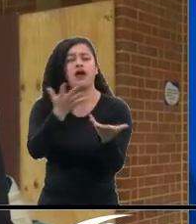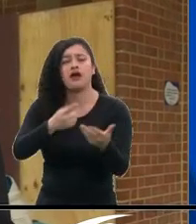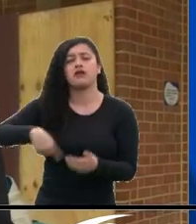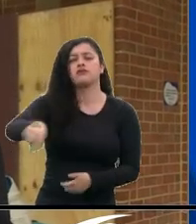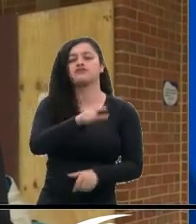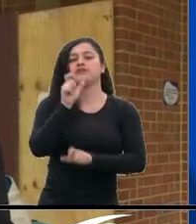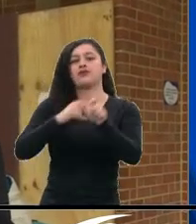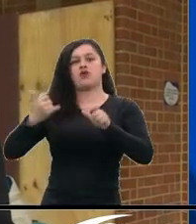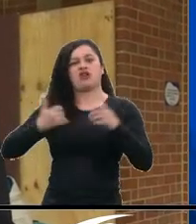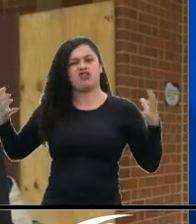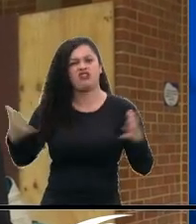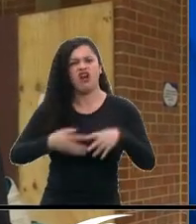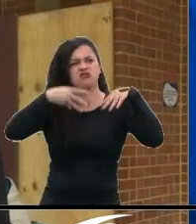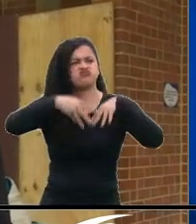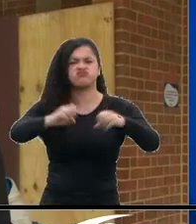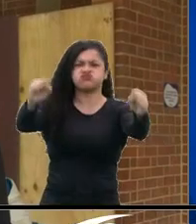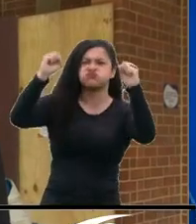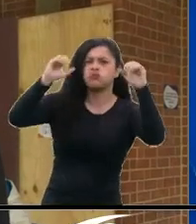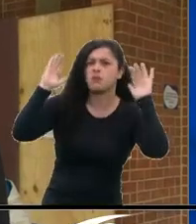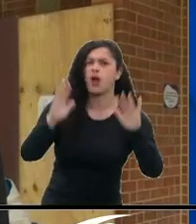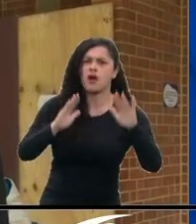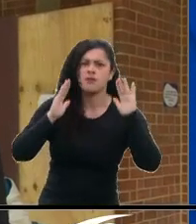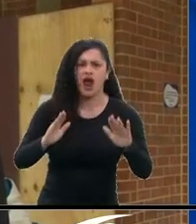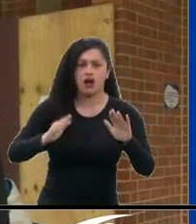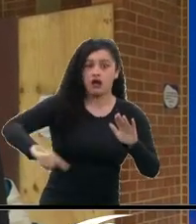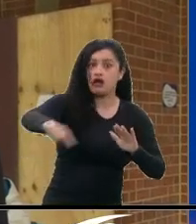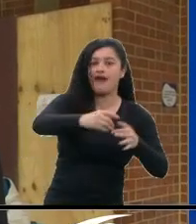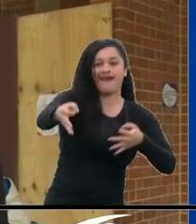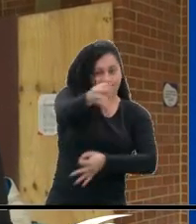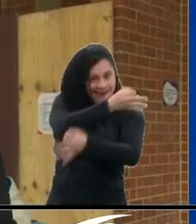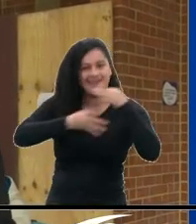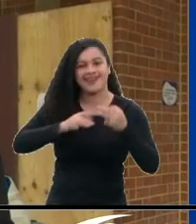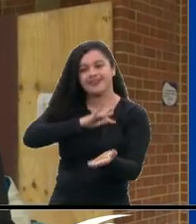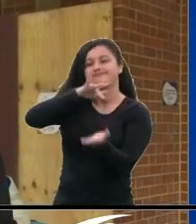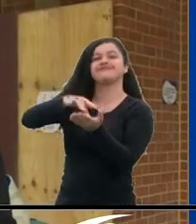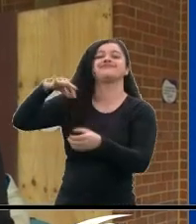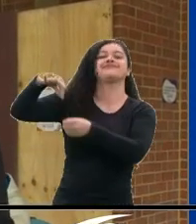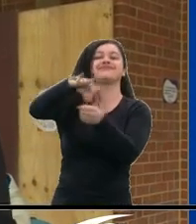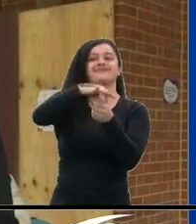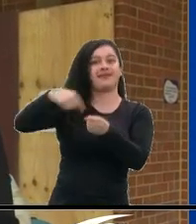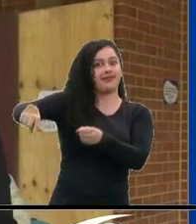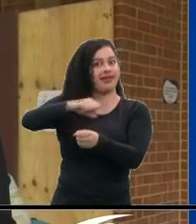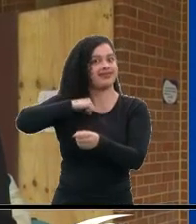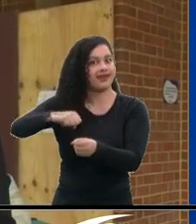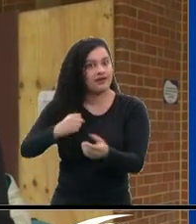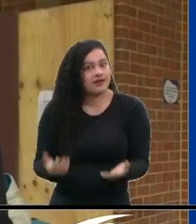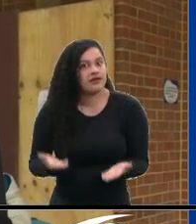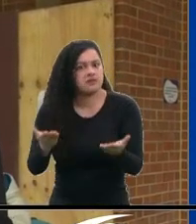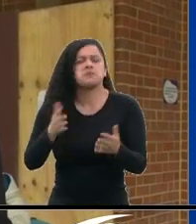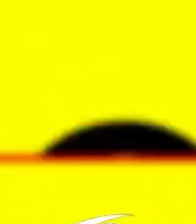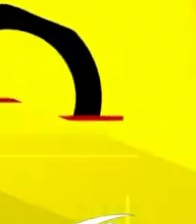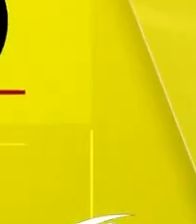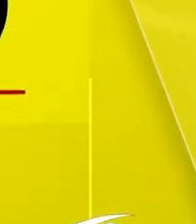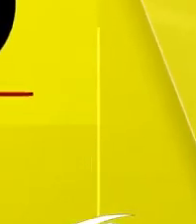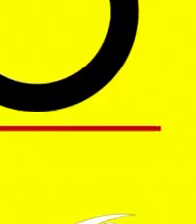Hoy ellos tienen la oportunidad de expresarse en las urnas. Carlos Reyes, cuéntenos qué está pasando allí, cómo está la asistencia.